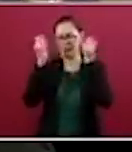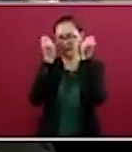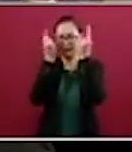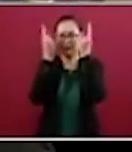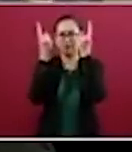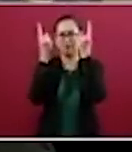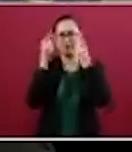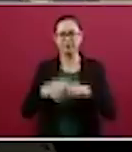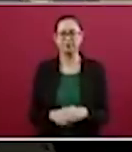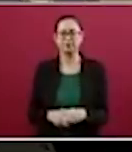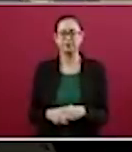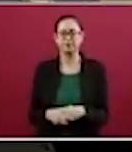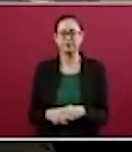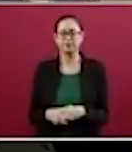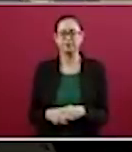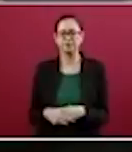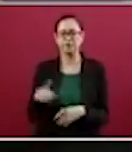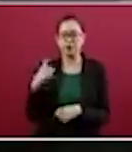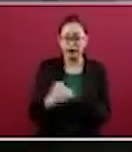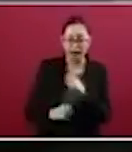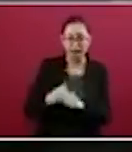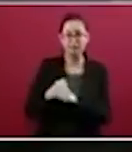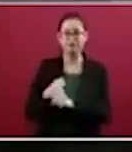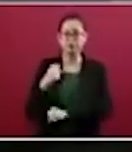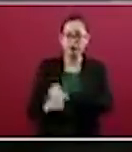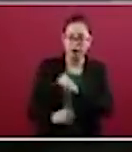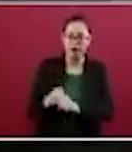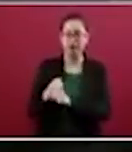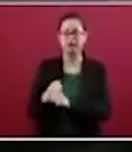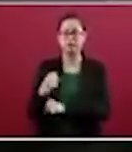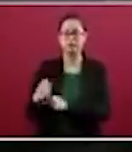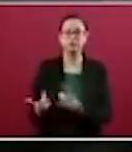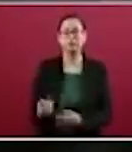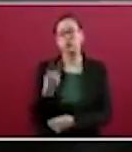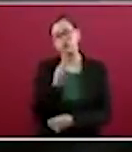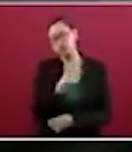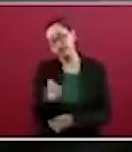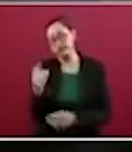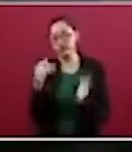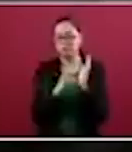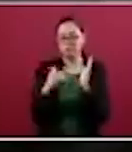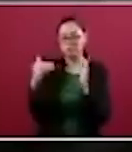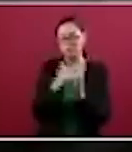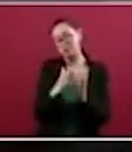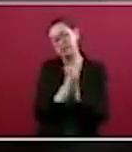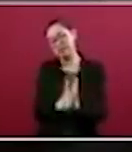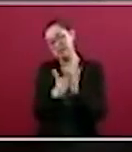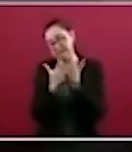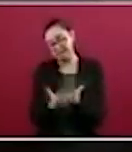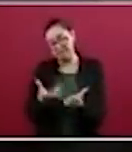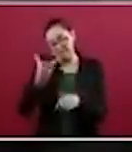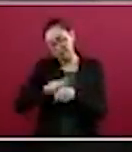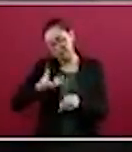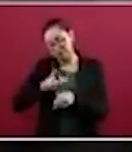mexicanos, pues hace posible la edición anual de cerca de 200 millones de libros para